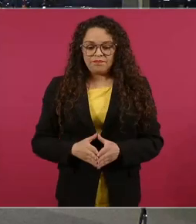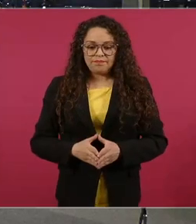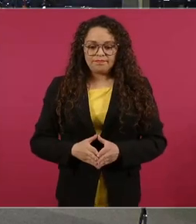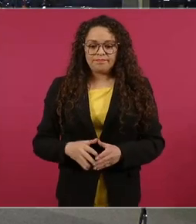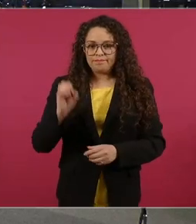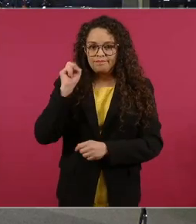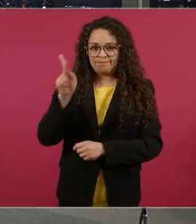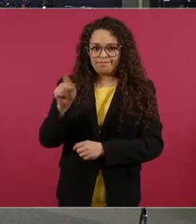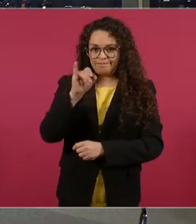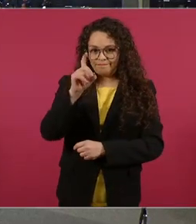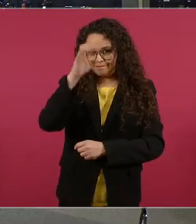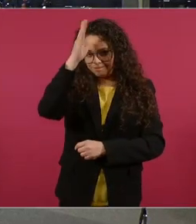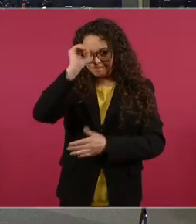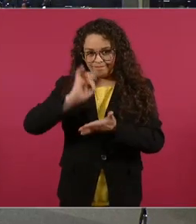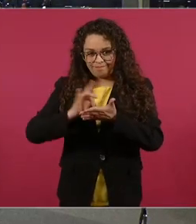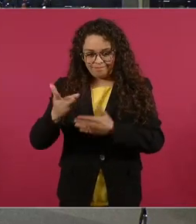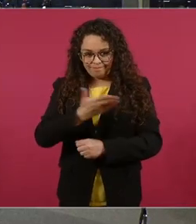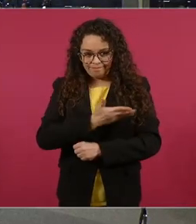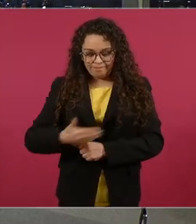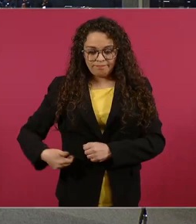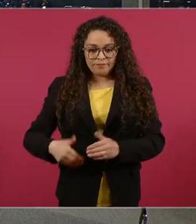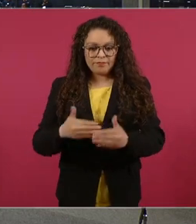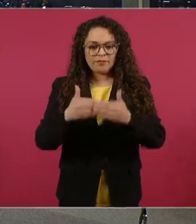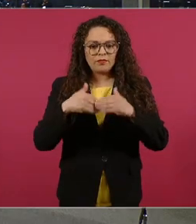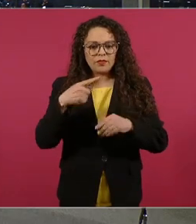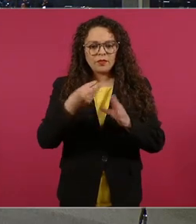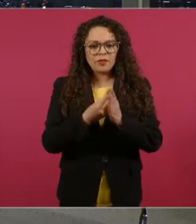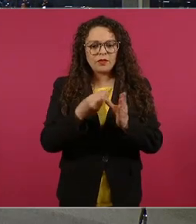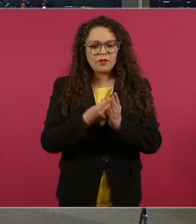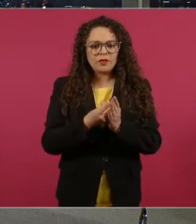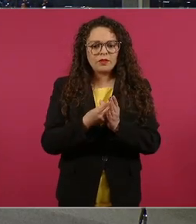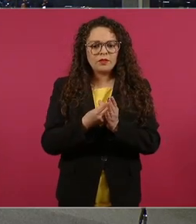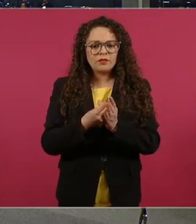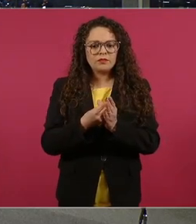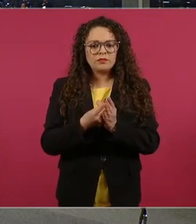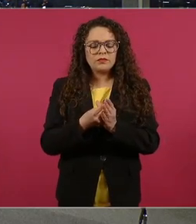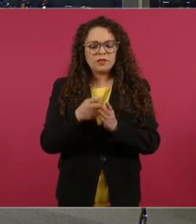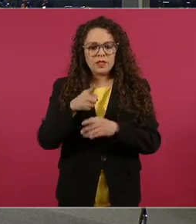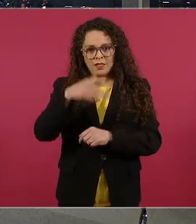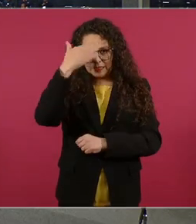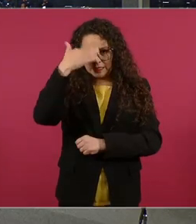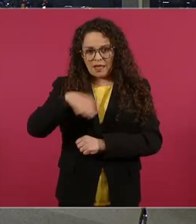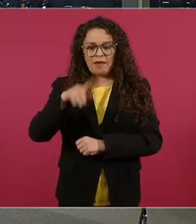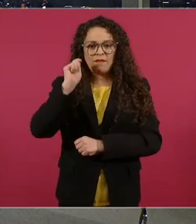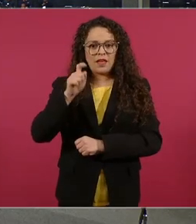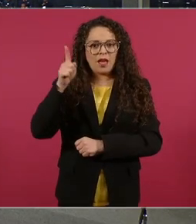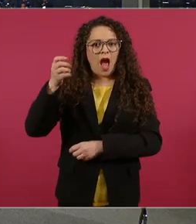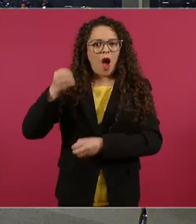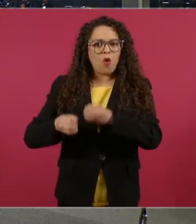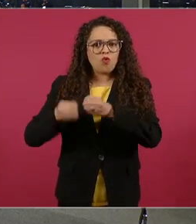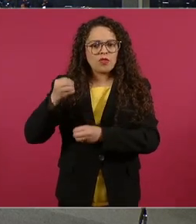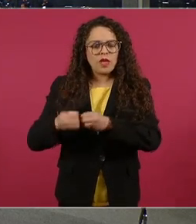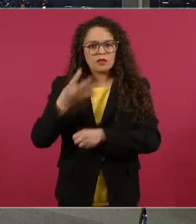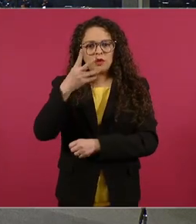Finalmente, en cuanto al caso HL, donde, pues como usted sabrá, se reprogramó la audiencia que estaba pactada para el 4 de enero por la ausencia